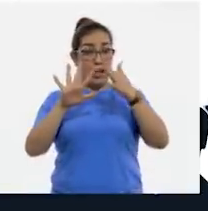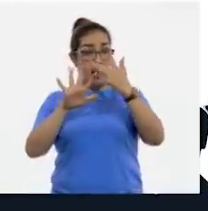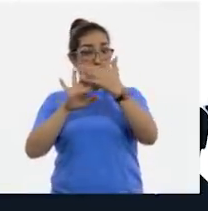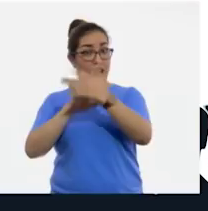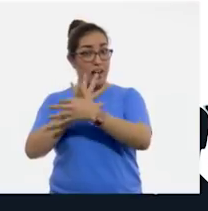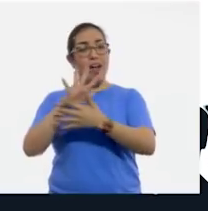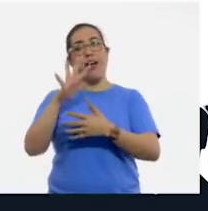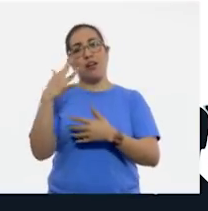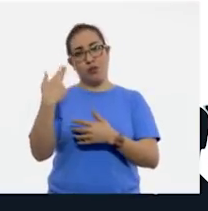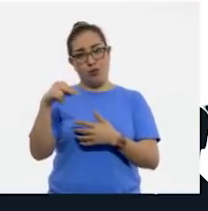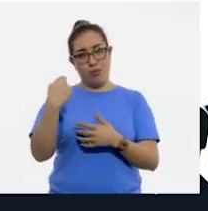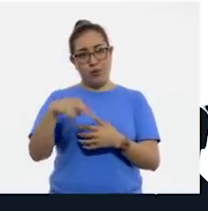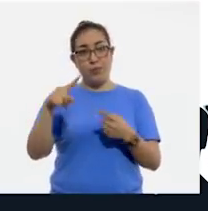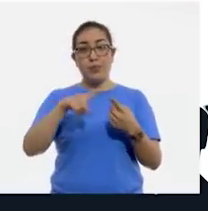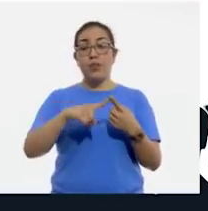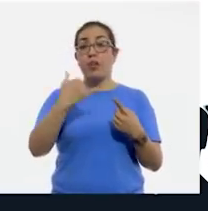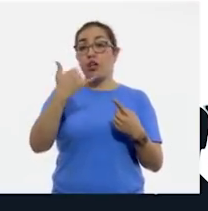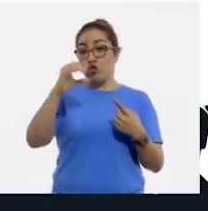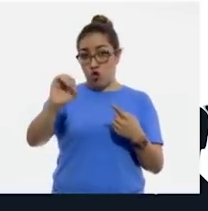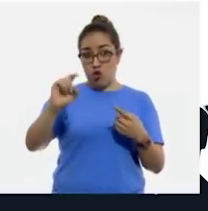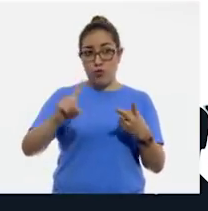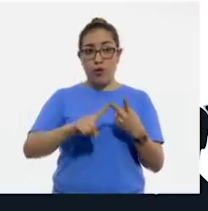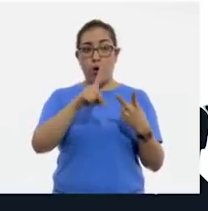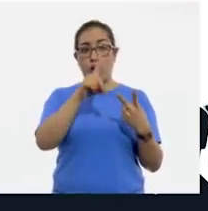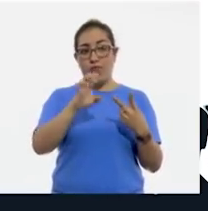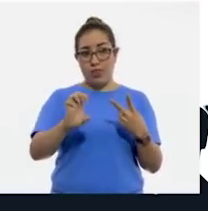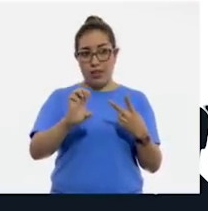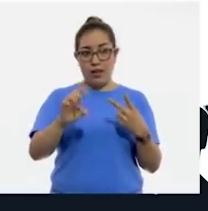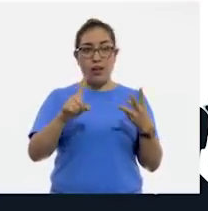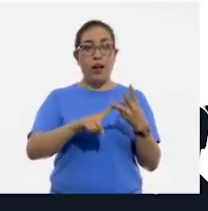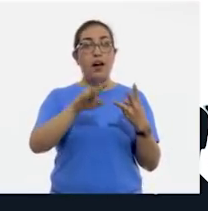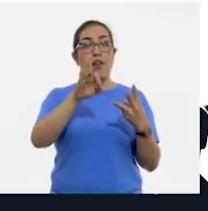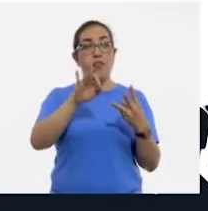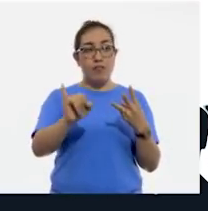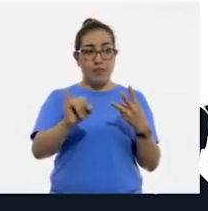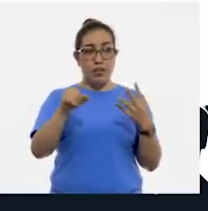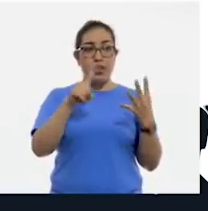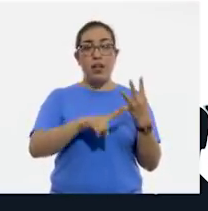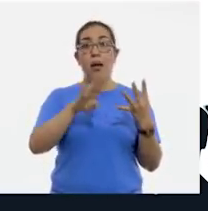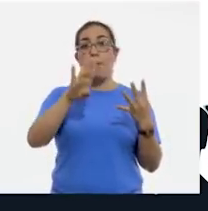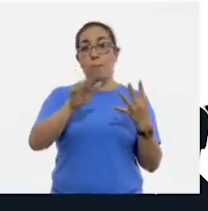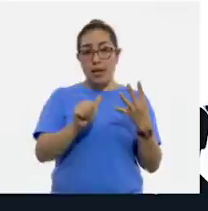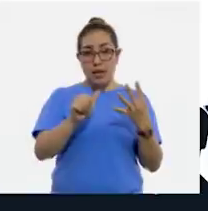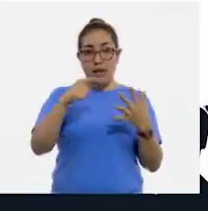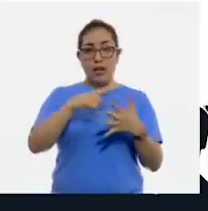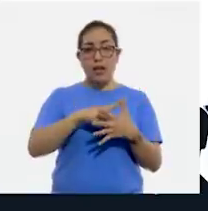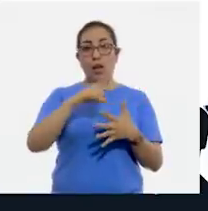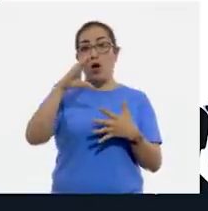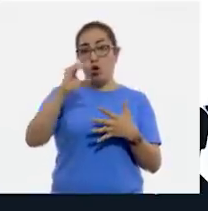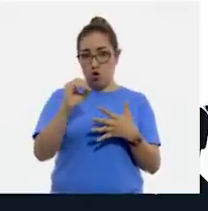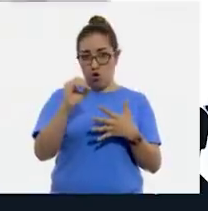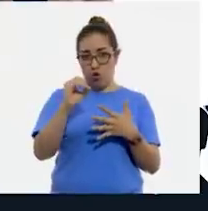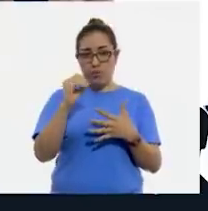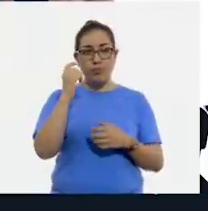cuales llamaremos yo, de, fi, ba, co.